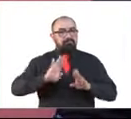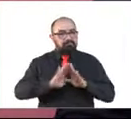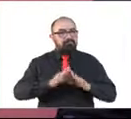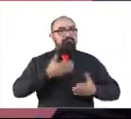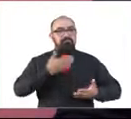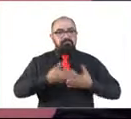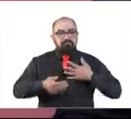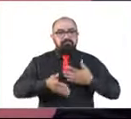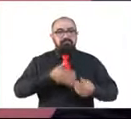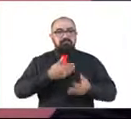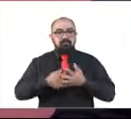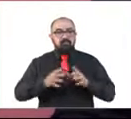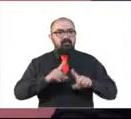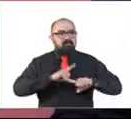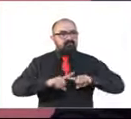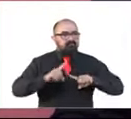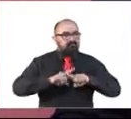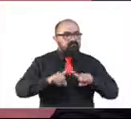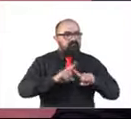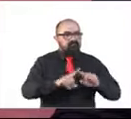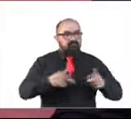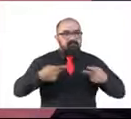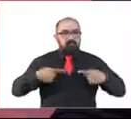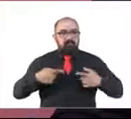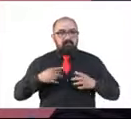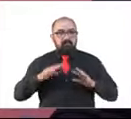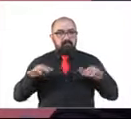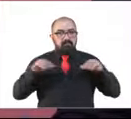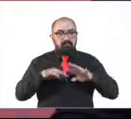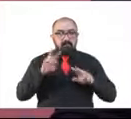las políticas públicas y es un ejemplo a nivel nacional